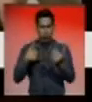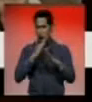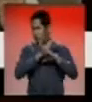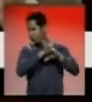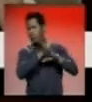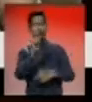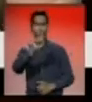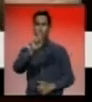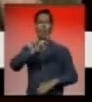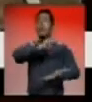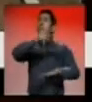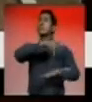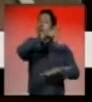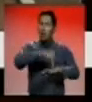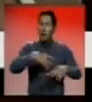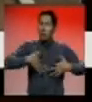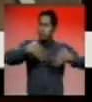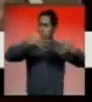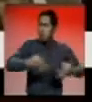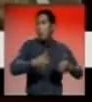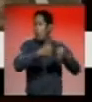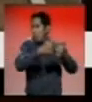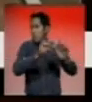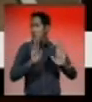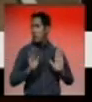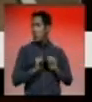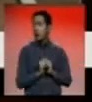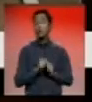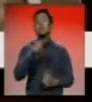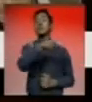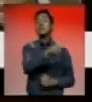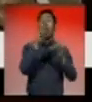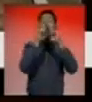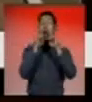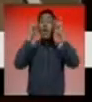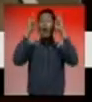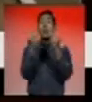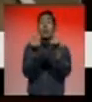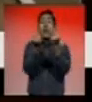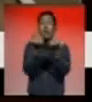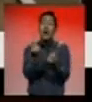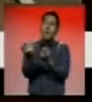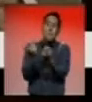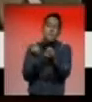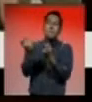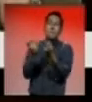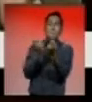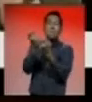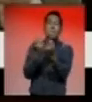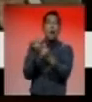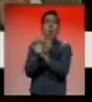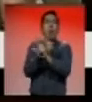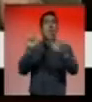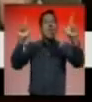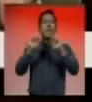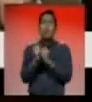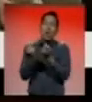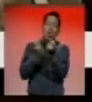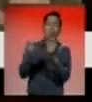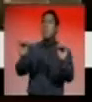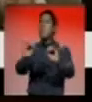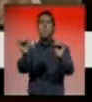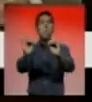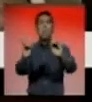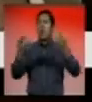y cuando sea profesional y honesta esto provocó digo que la actividad financiera sea totalmente liberada de controles